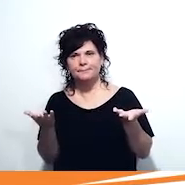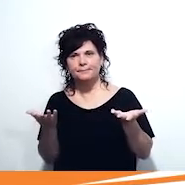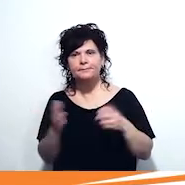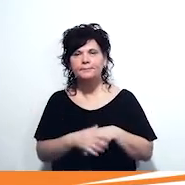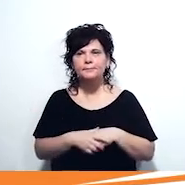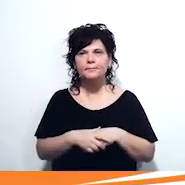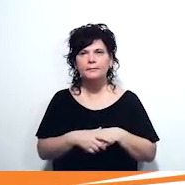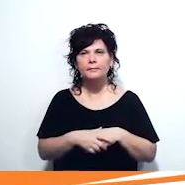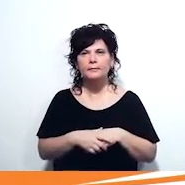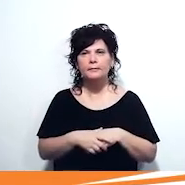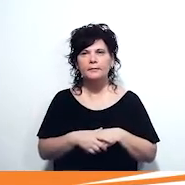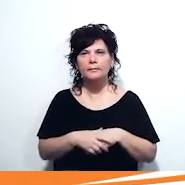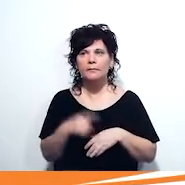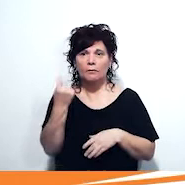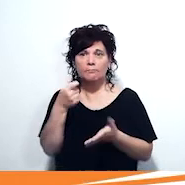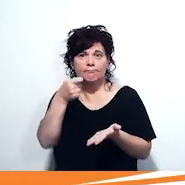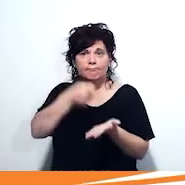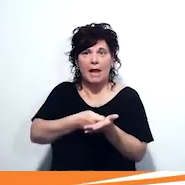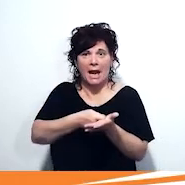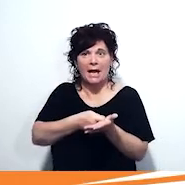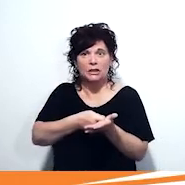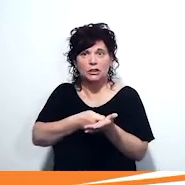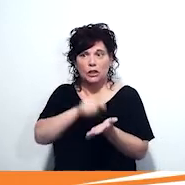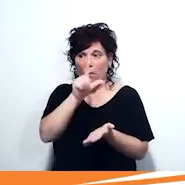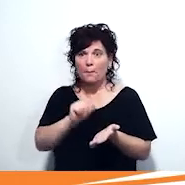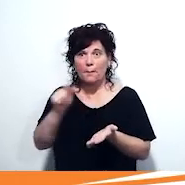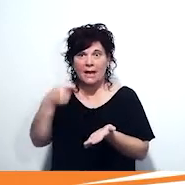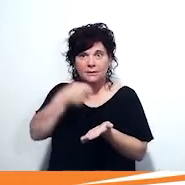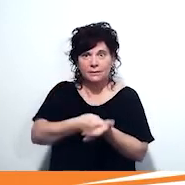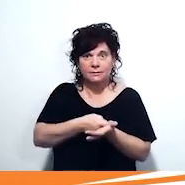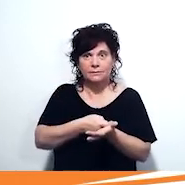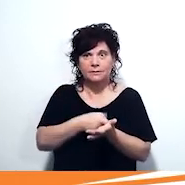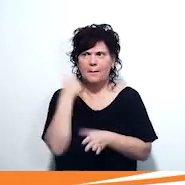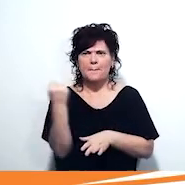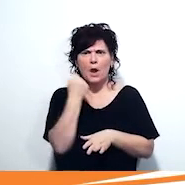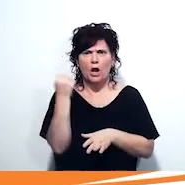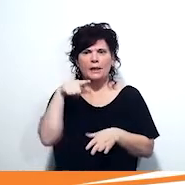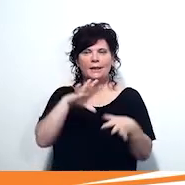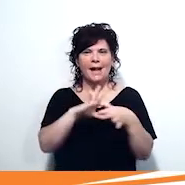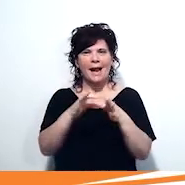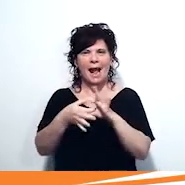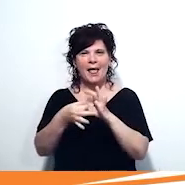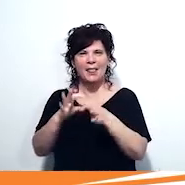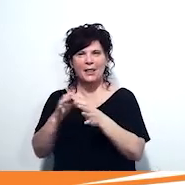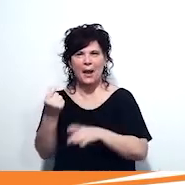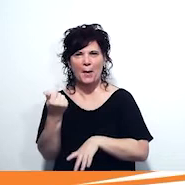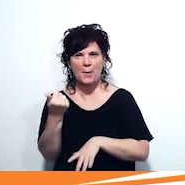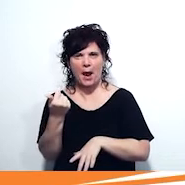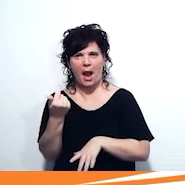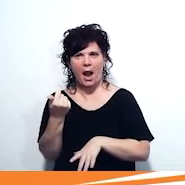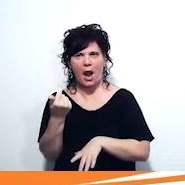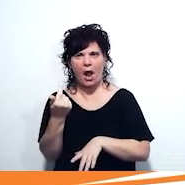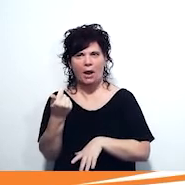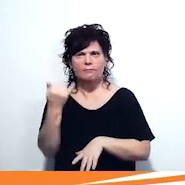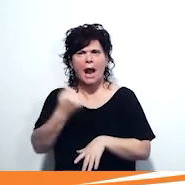Entonces, hay una inversión de estos países muy, muy importante en esta cadena de valor que les comentaba recién. Hay una gran cantidad